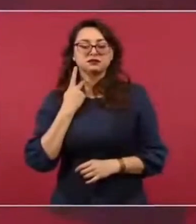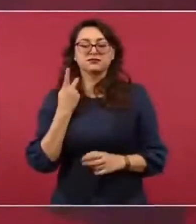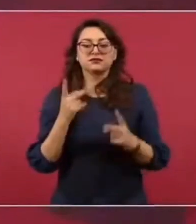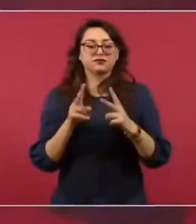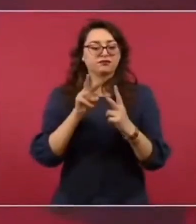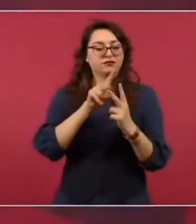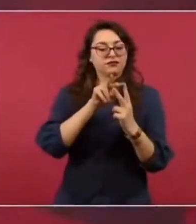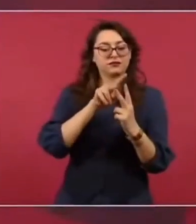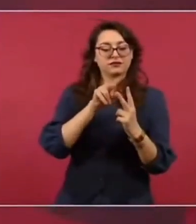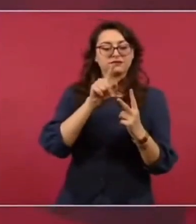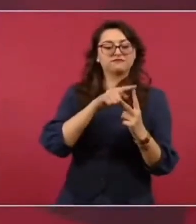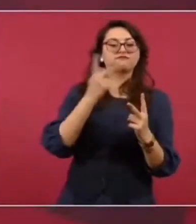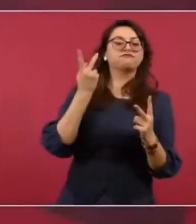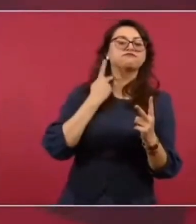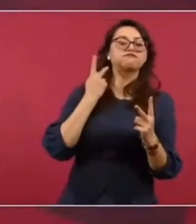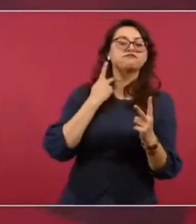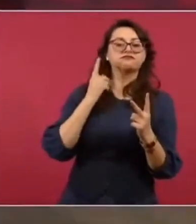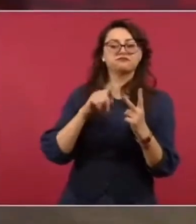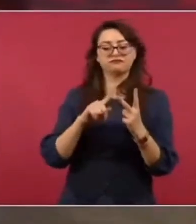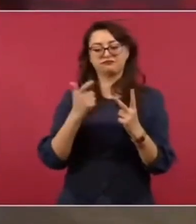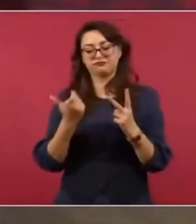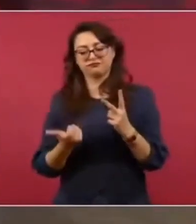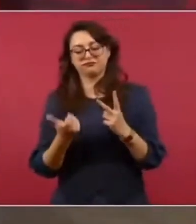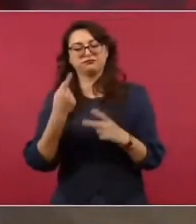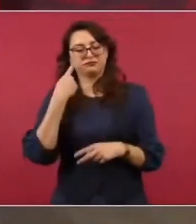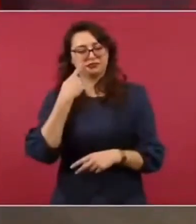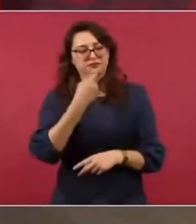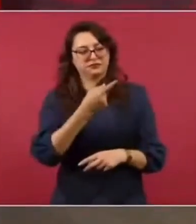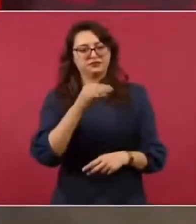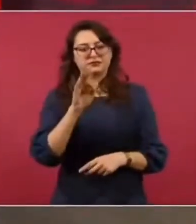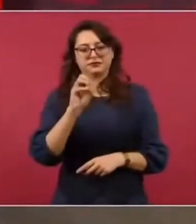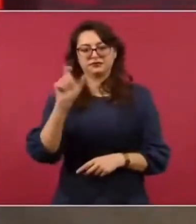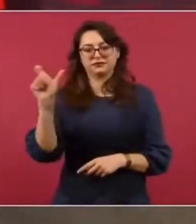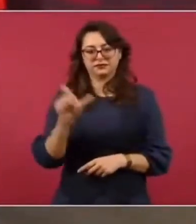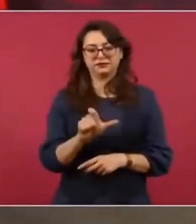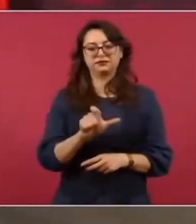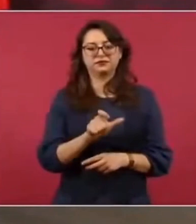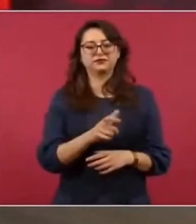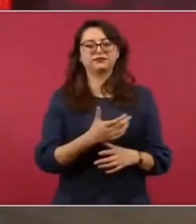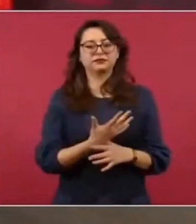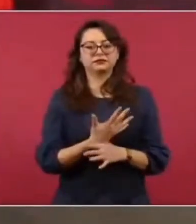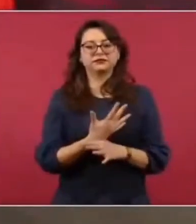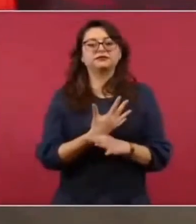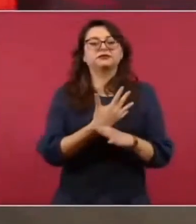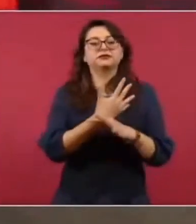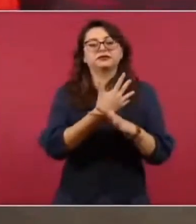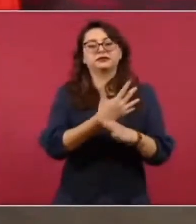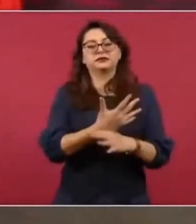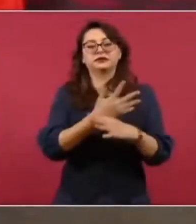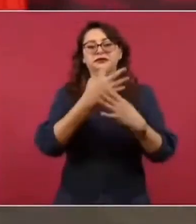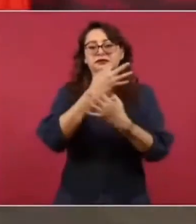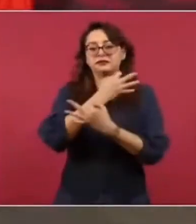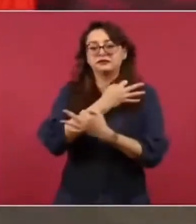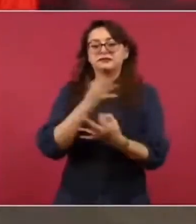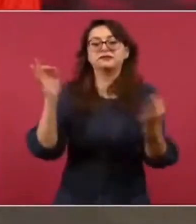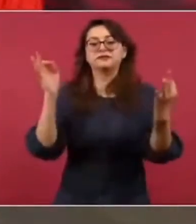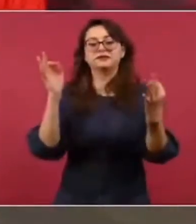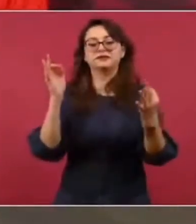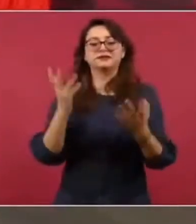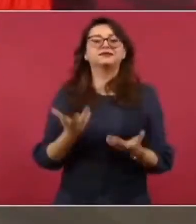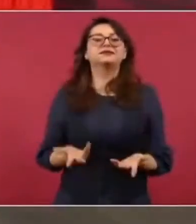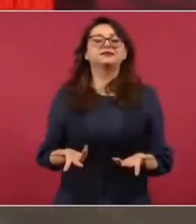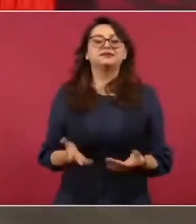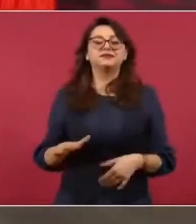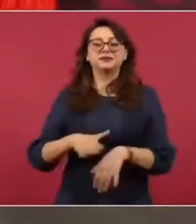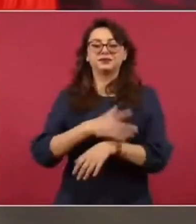política económica. Van a ver lo que dice. Ya lo tenían ya